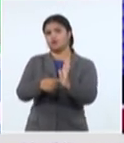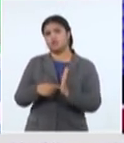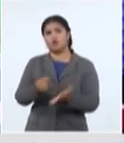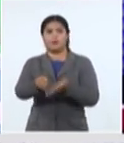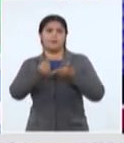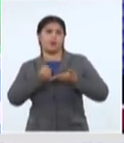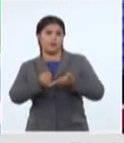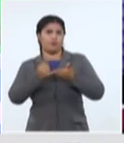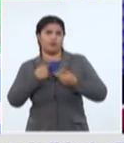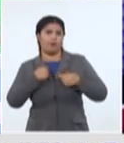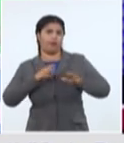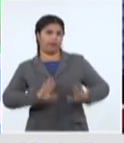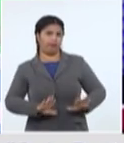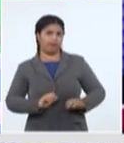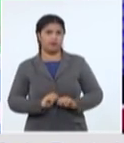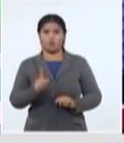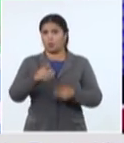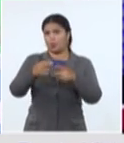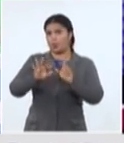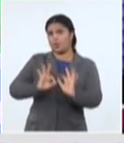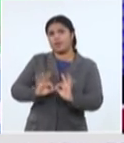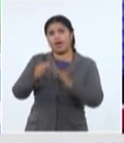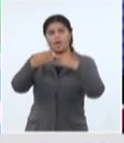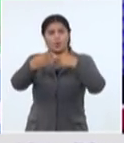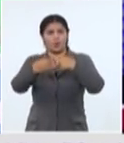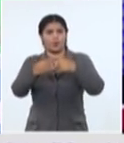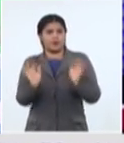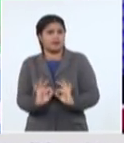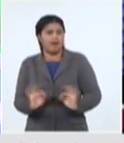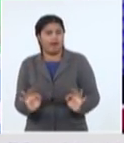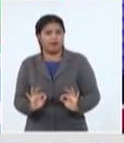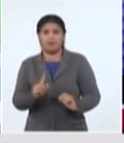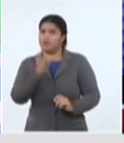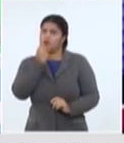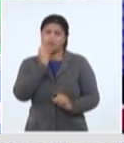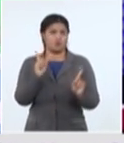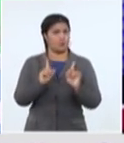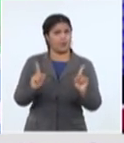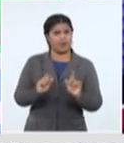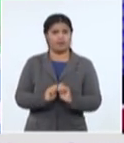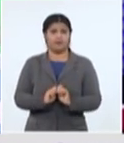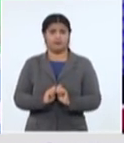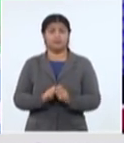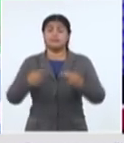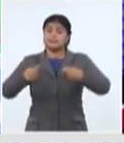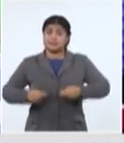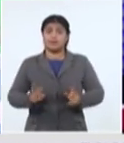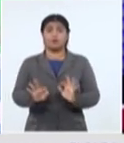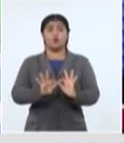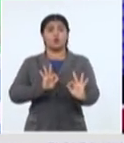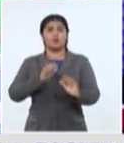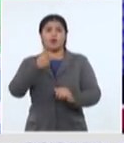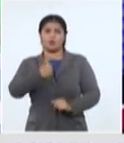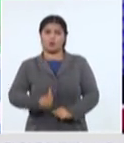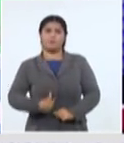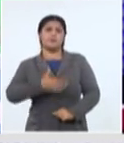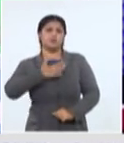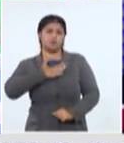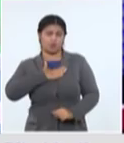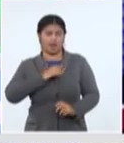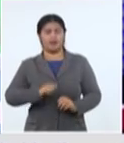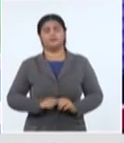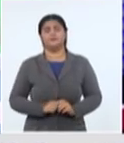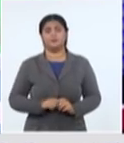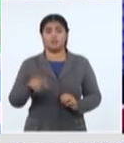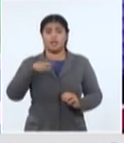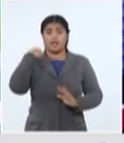adherirse a los protocolos que están establecidos para población general, pero también para estos pacientes por sus características y la impronta que